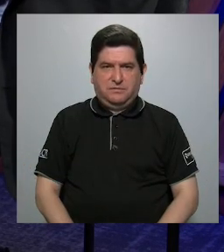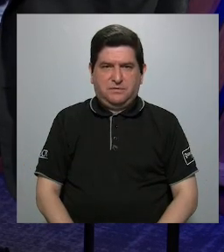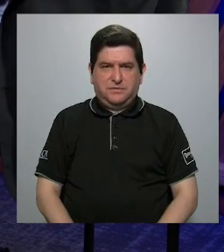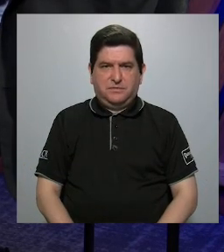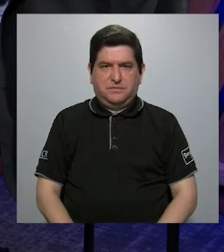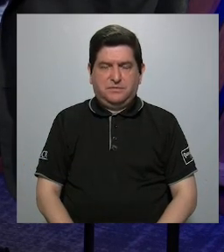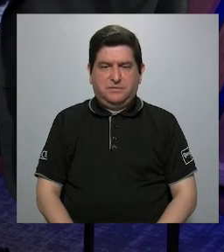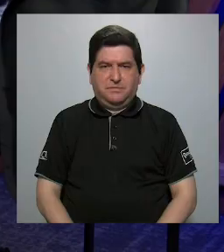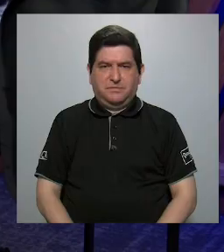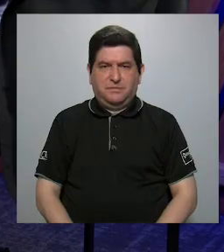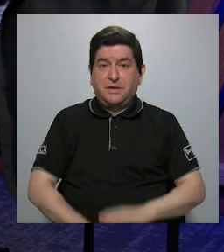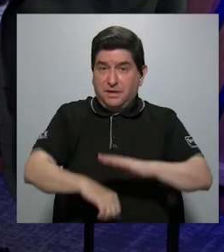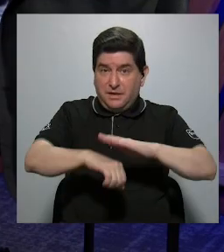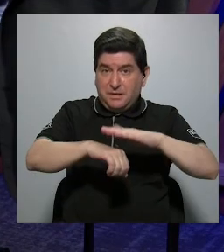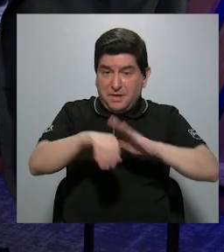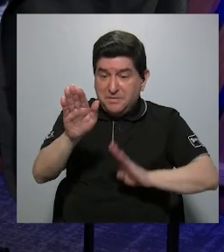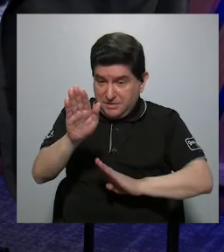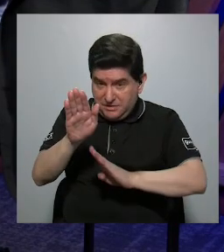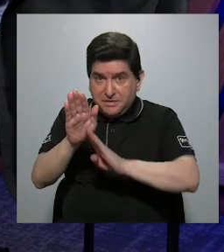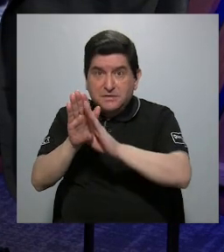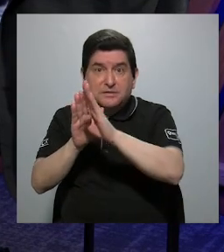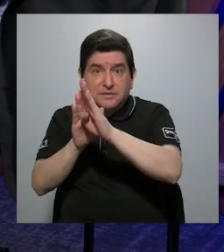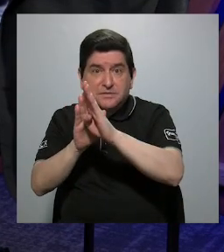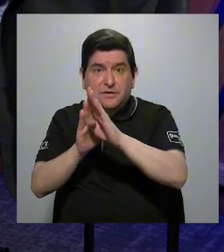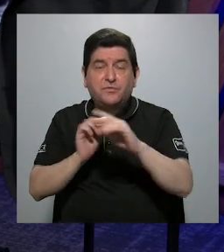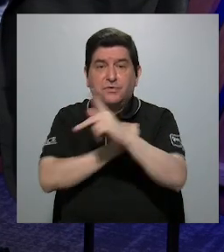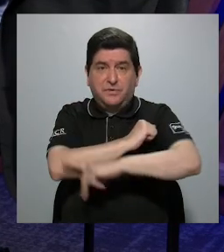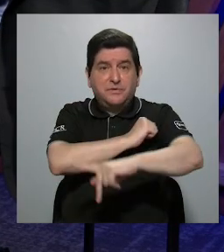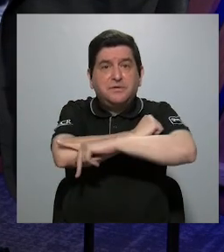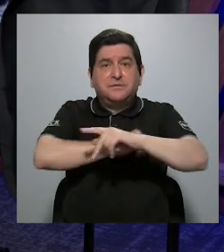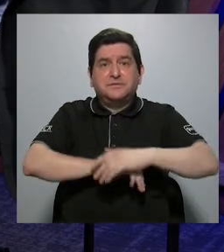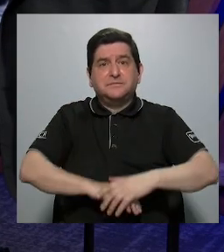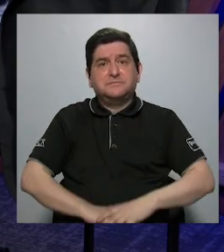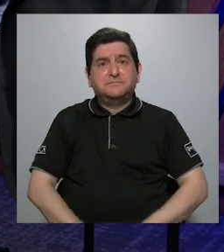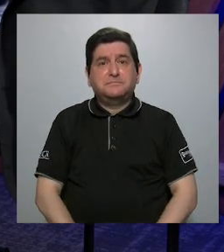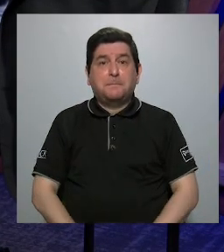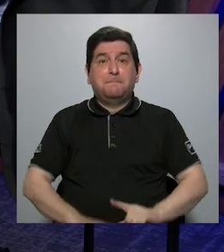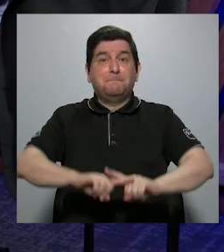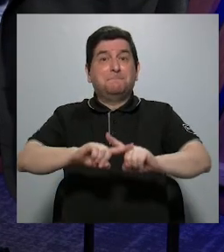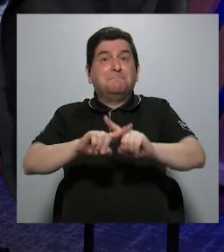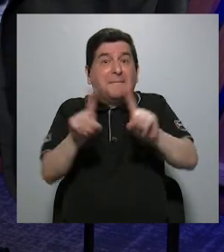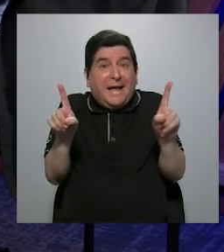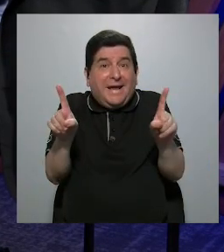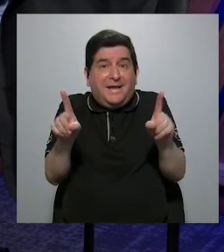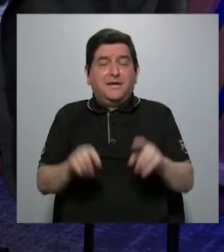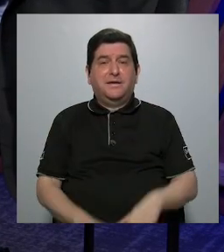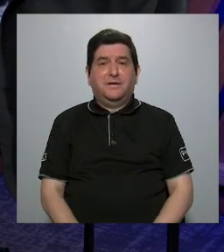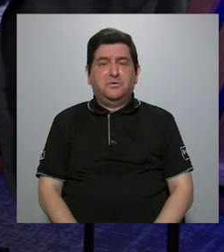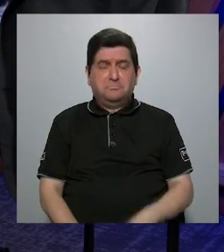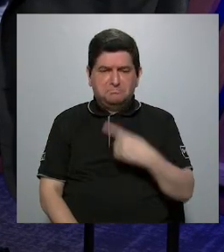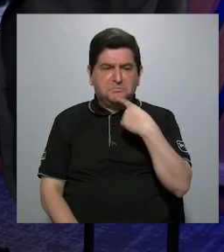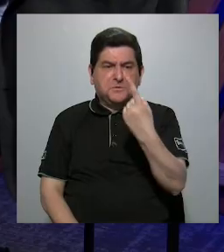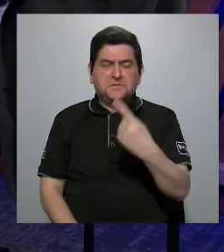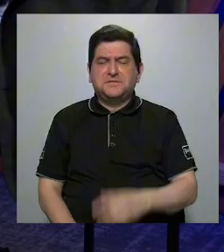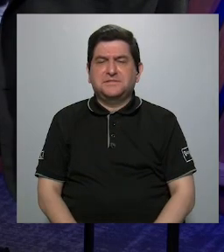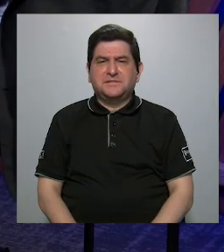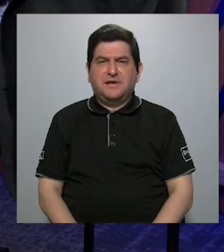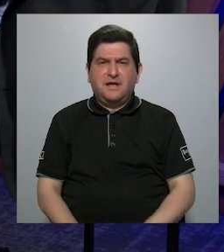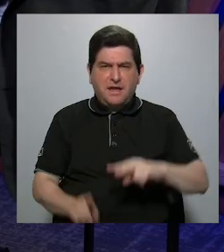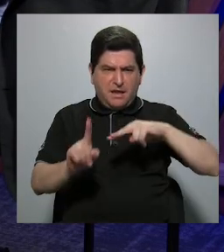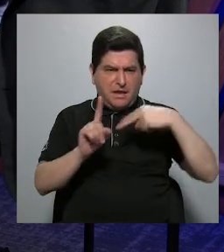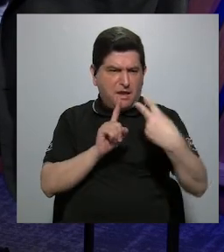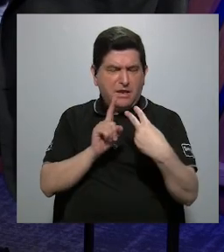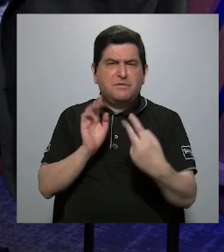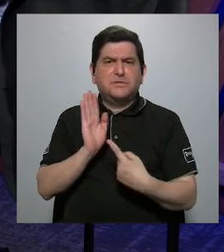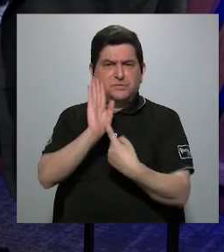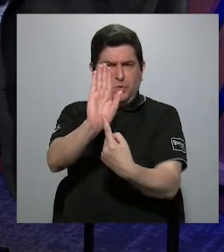educación para el desarrollo de una nación. Sin embargo, lo hace.